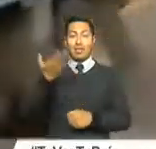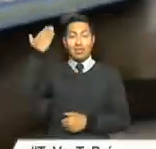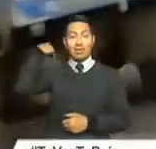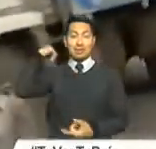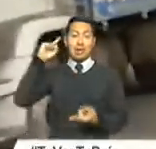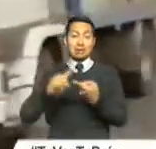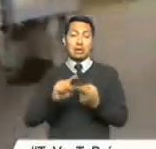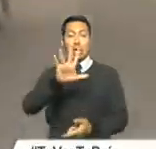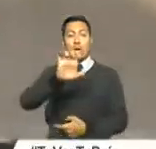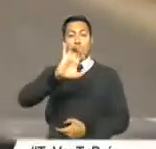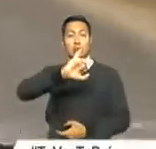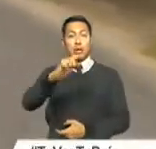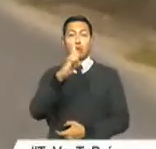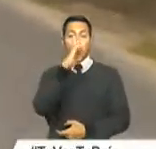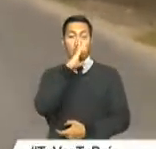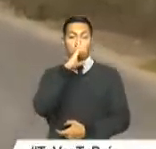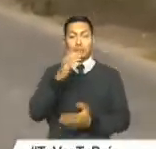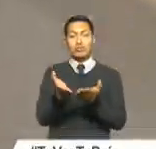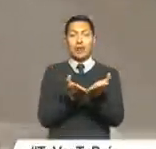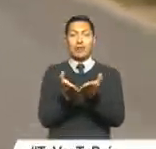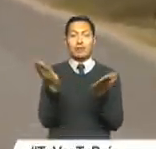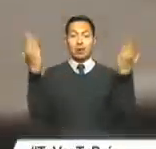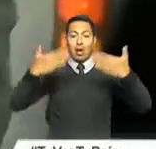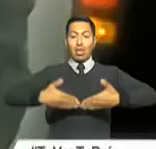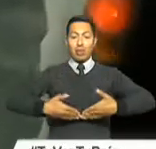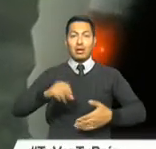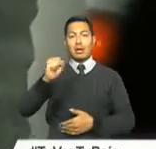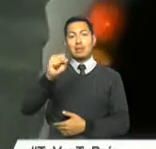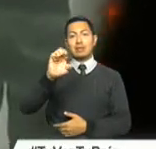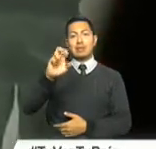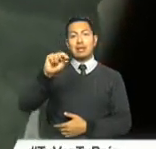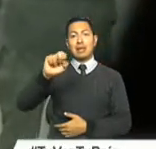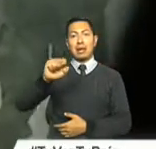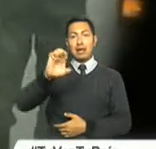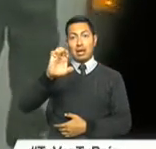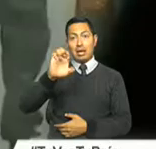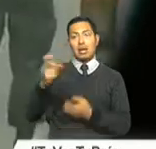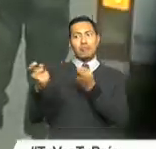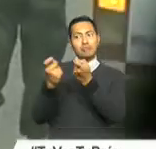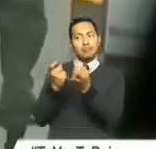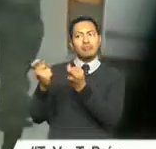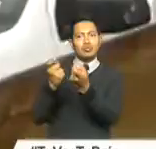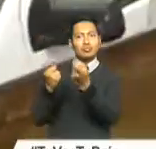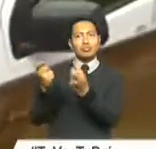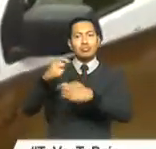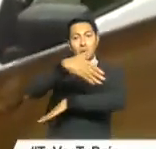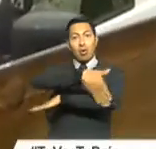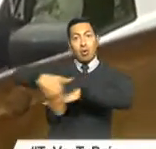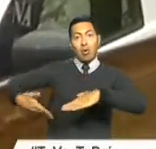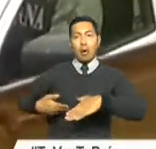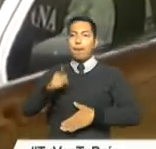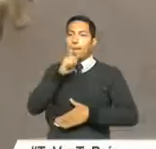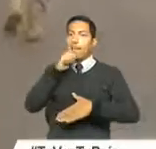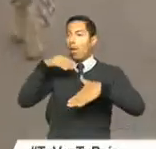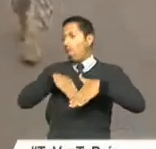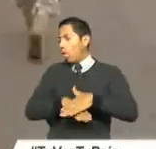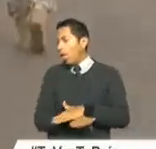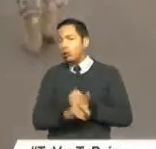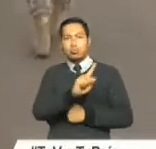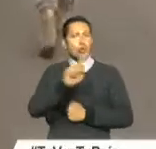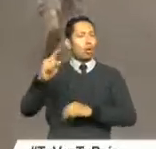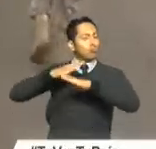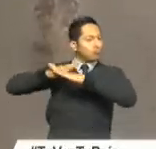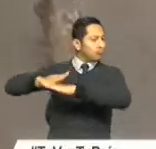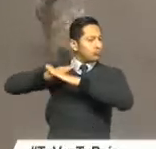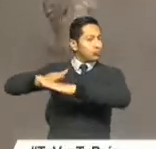julio, el Servicio Nacional de Aduana del Ecuador, SENAE, tras reforzar los controles en la lucha contra el contrabando, evitó la